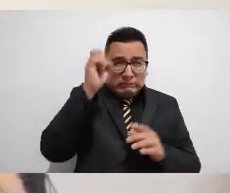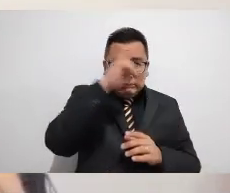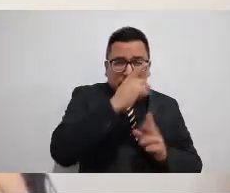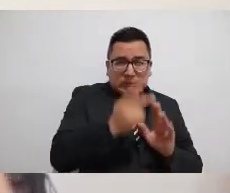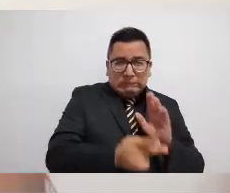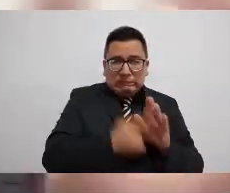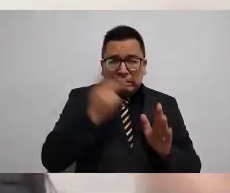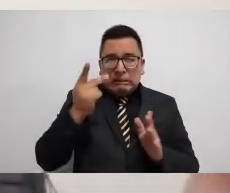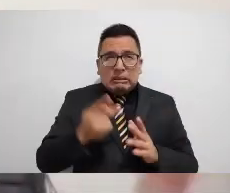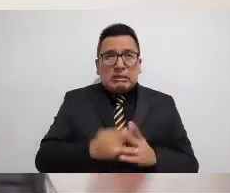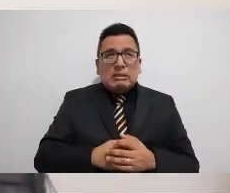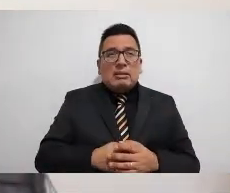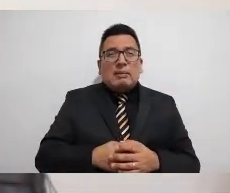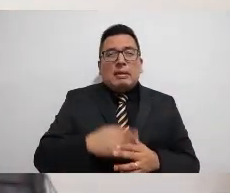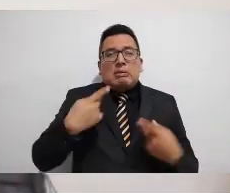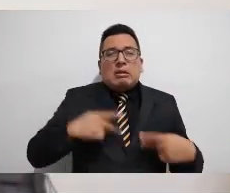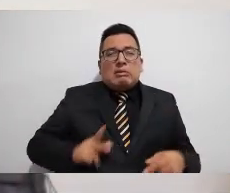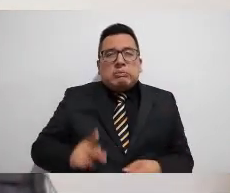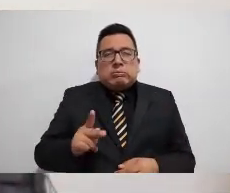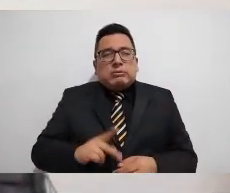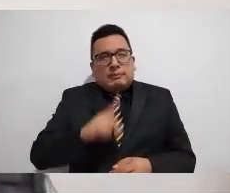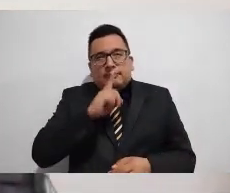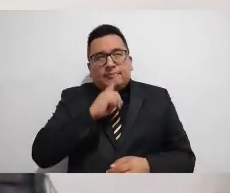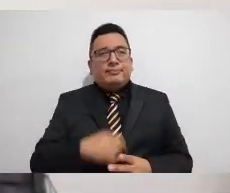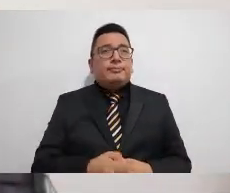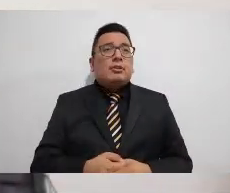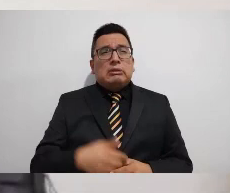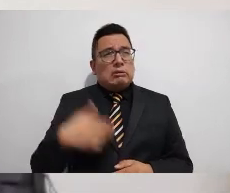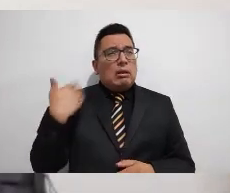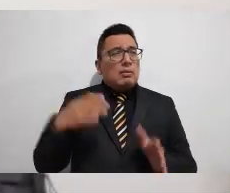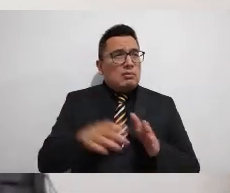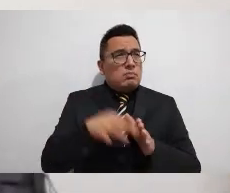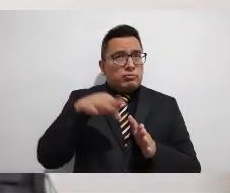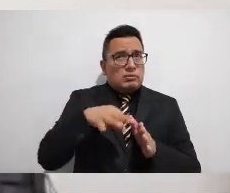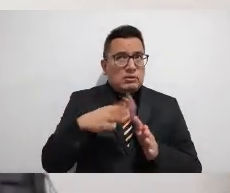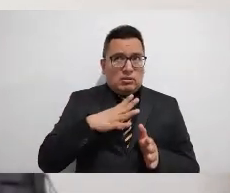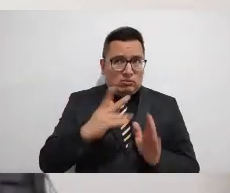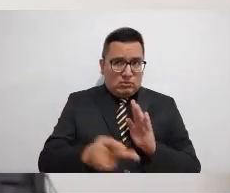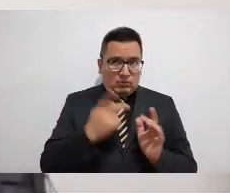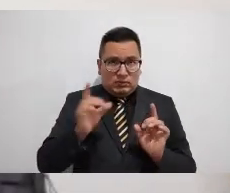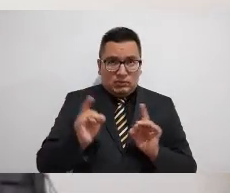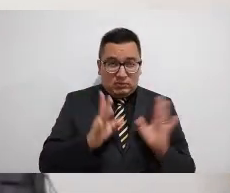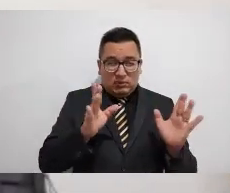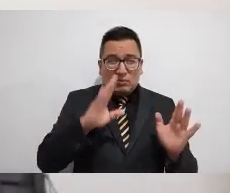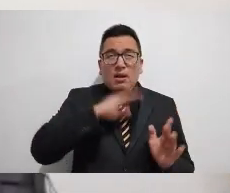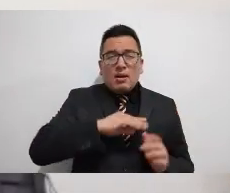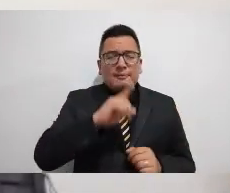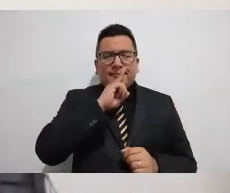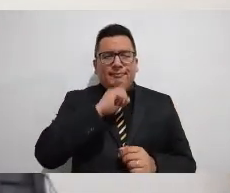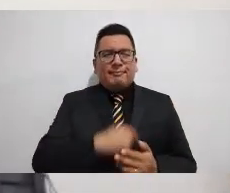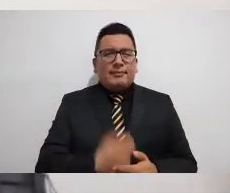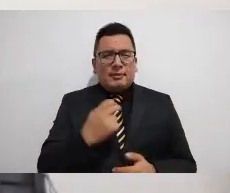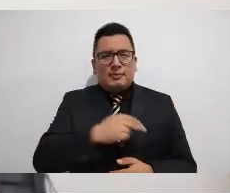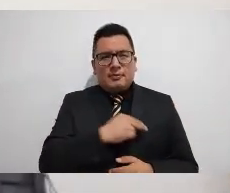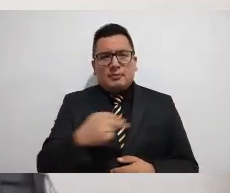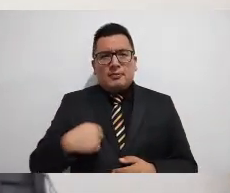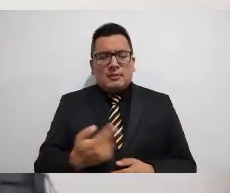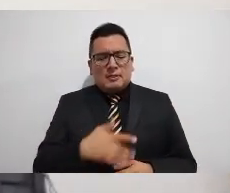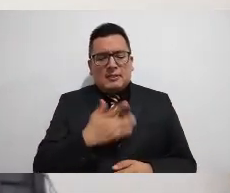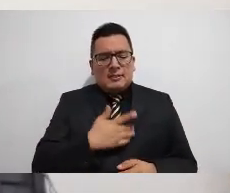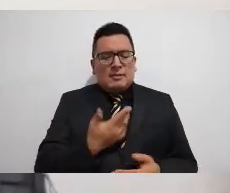ahora en estas elecciones no se repitieron, pero creo que también ya estamos más robustecidos,